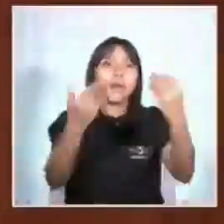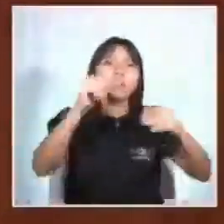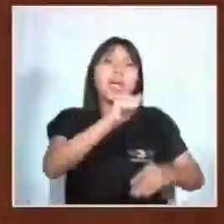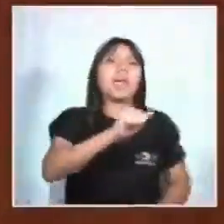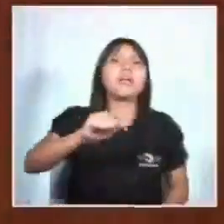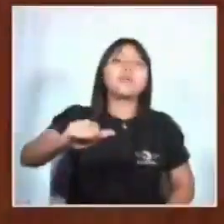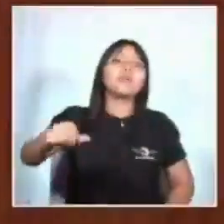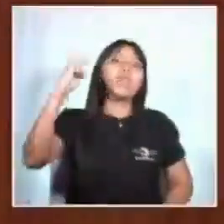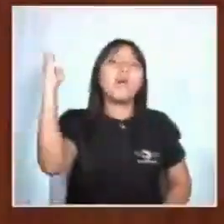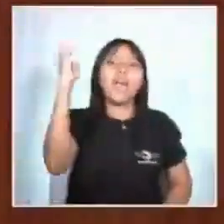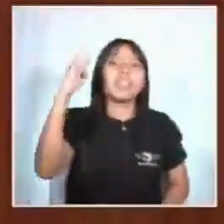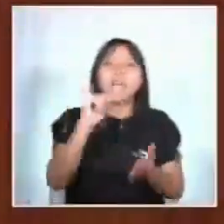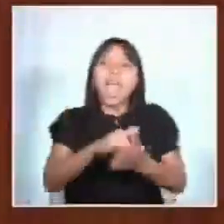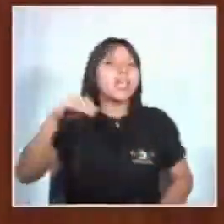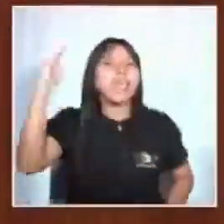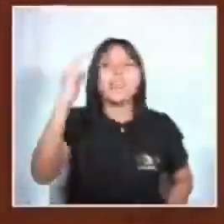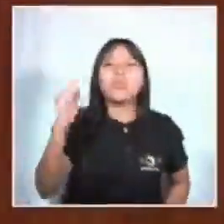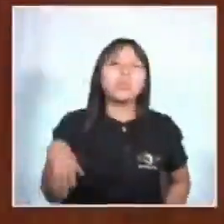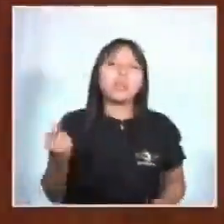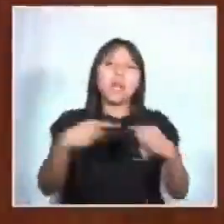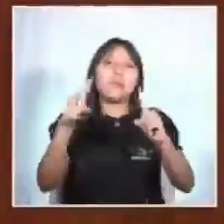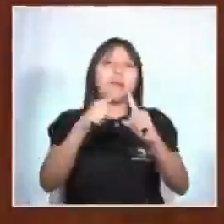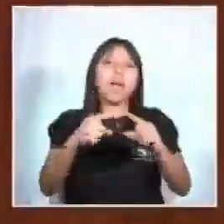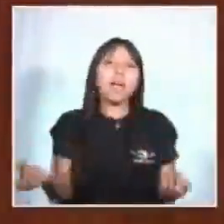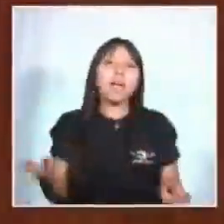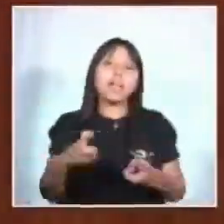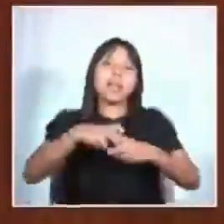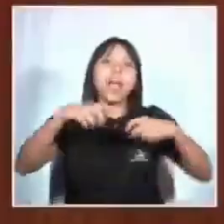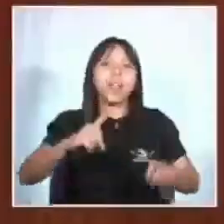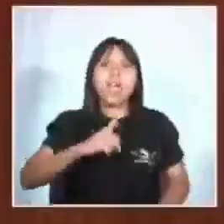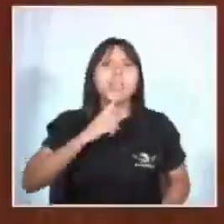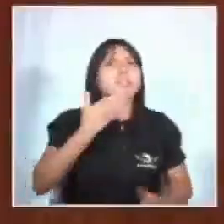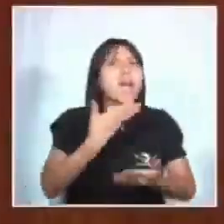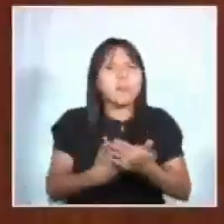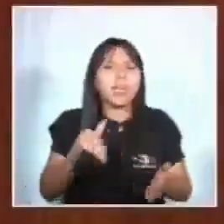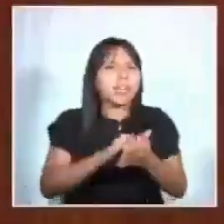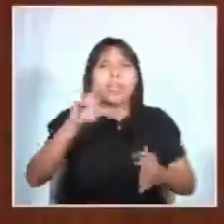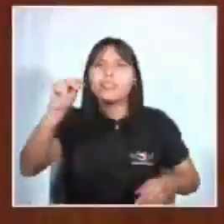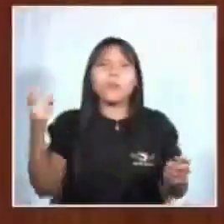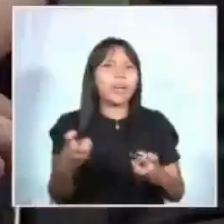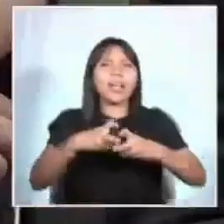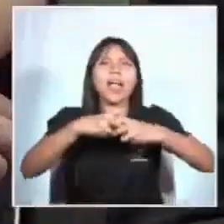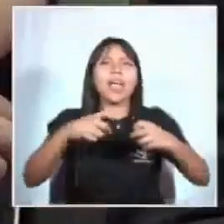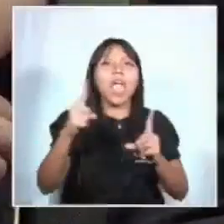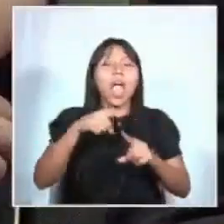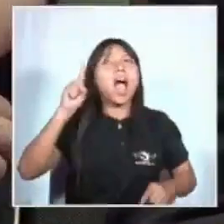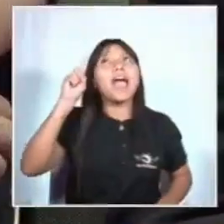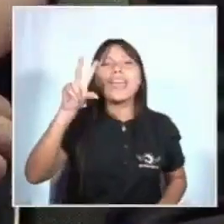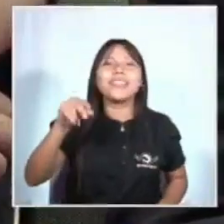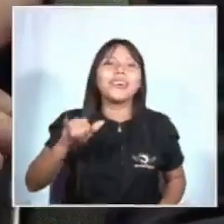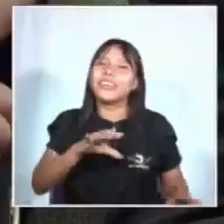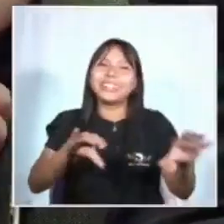evangelista que nunca va a encajar. Y está bien que no encaje. A él no lo hicieron